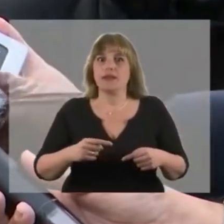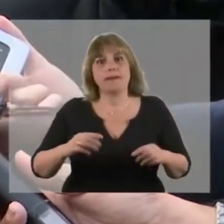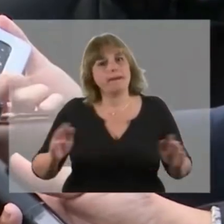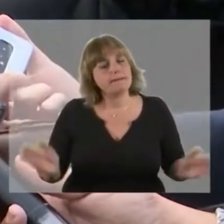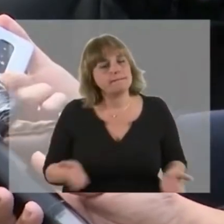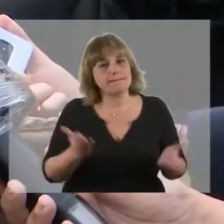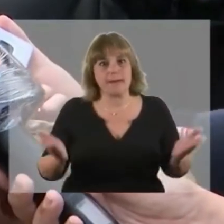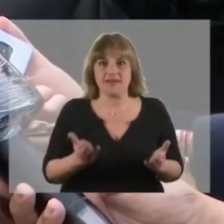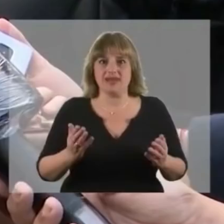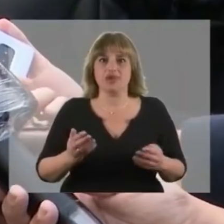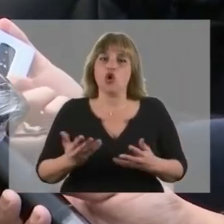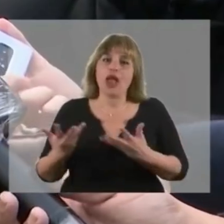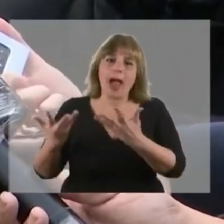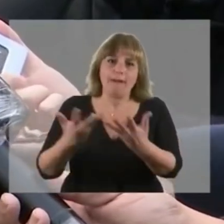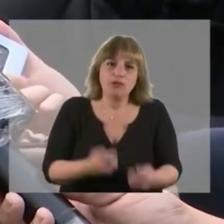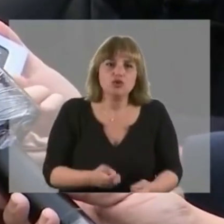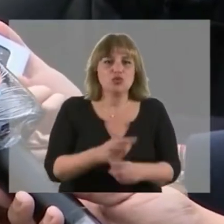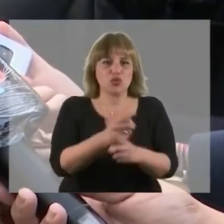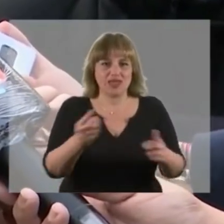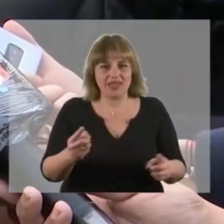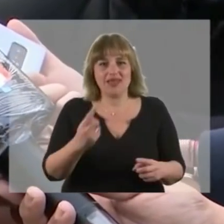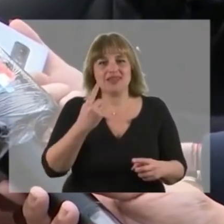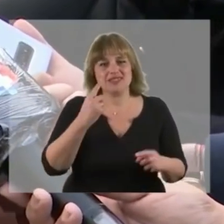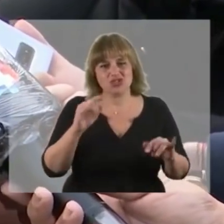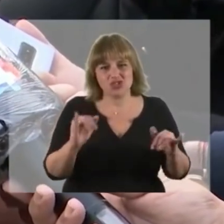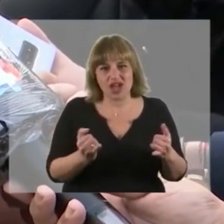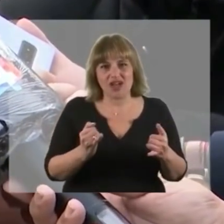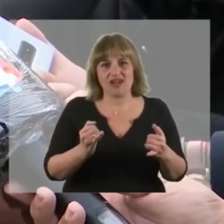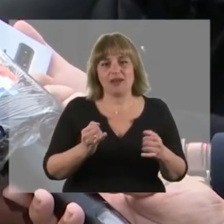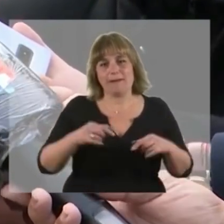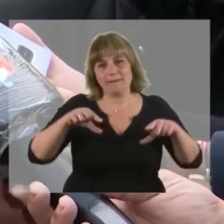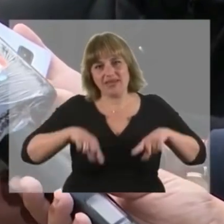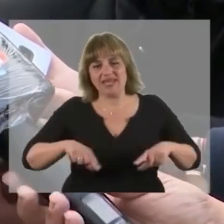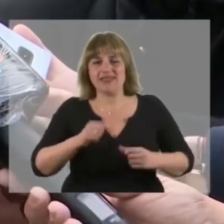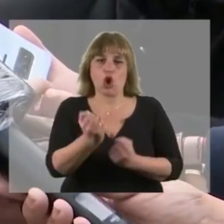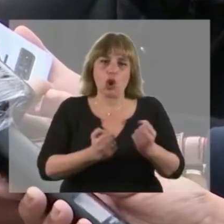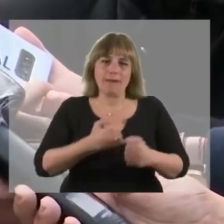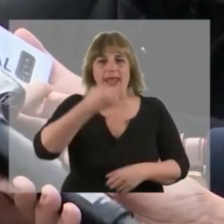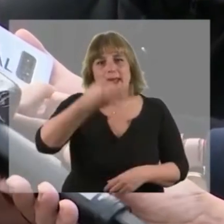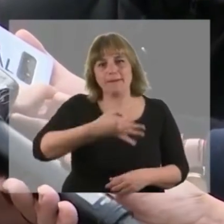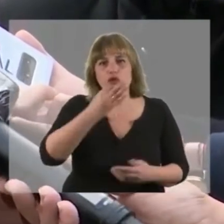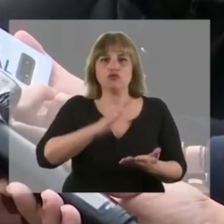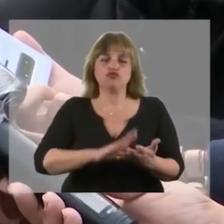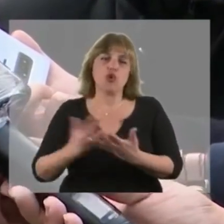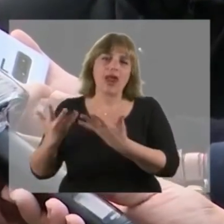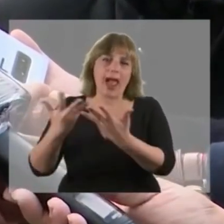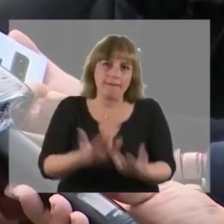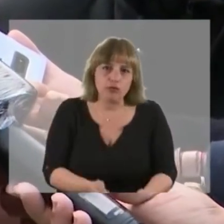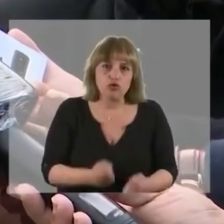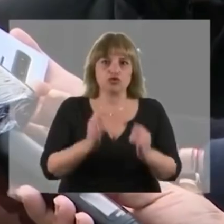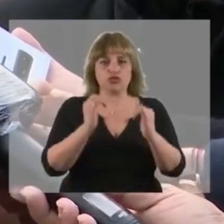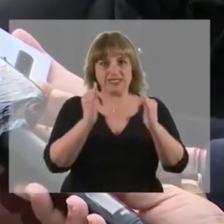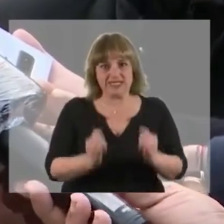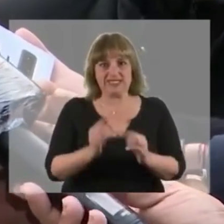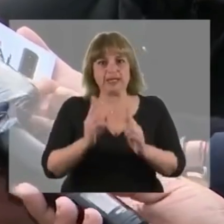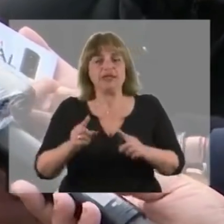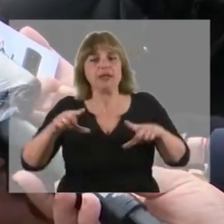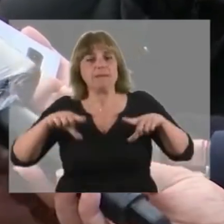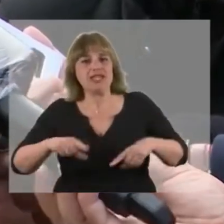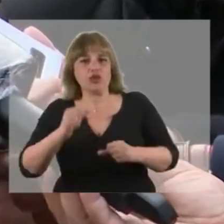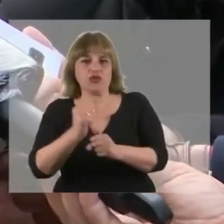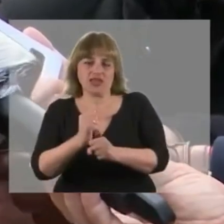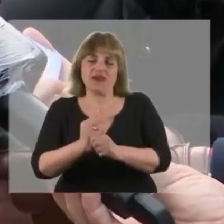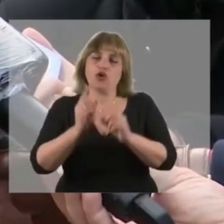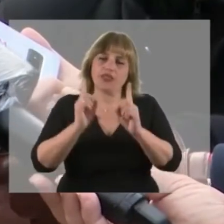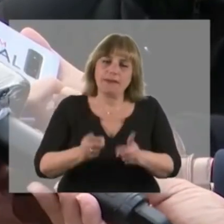nosotros ahora tenemos que encender fuertemente con estímulos. Ustedes escucharon a la ministra de Economía el otro día hablando de algunos